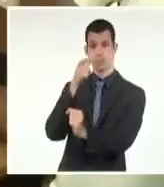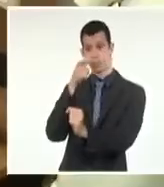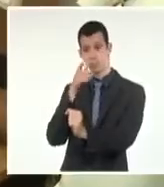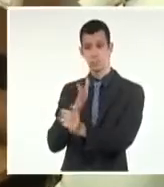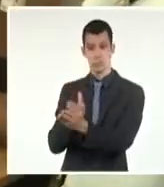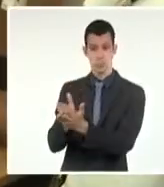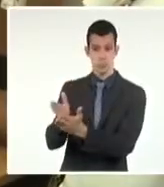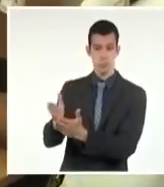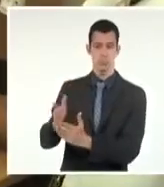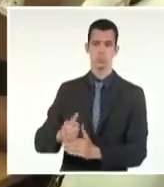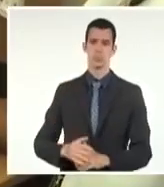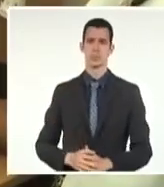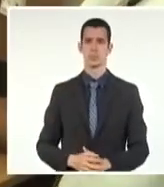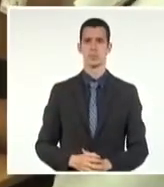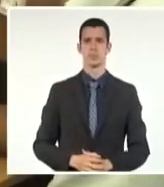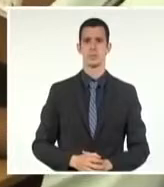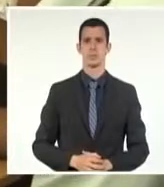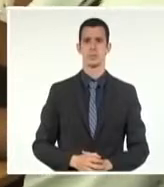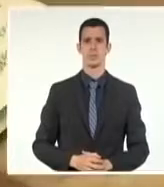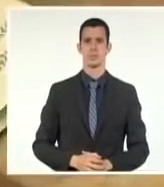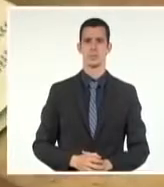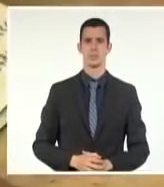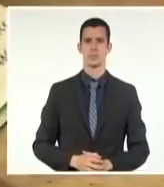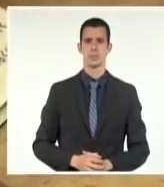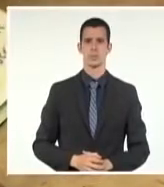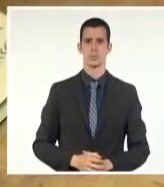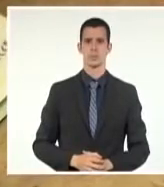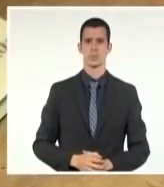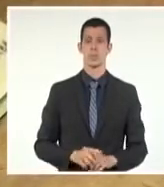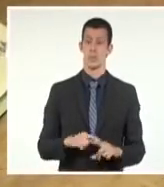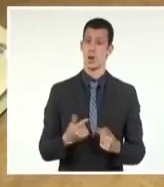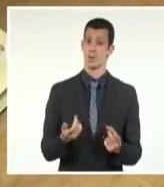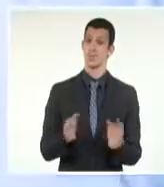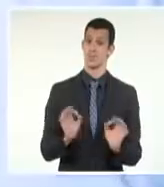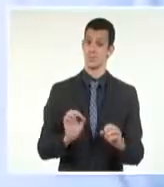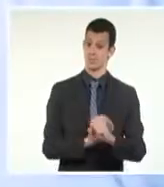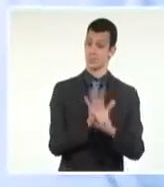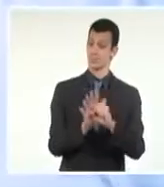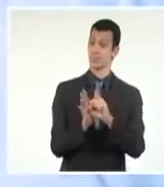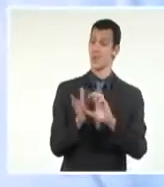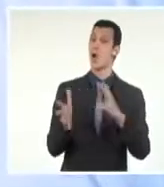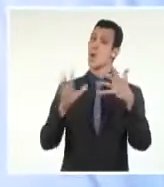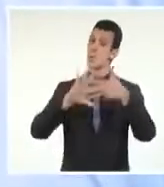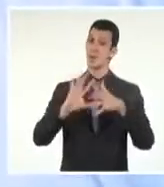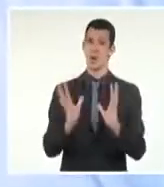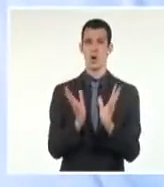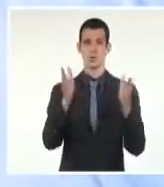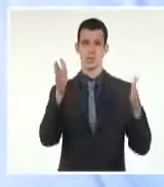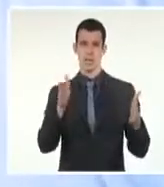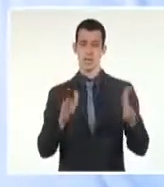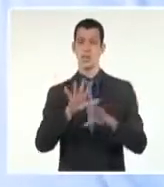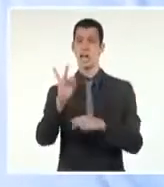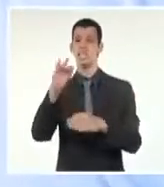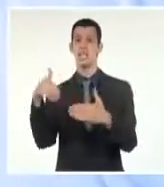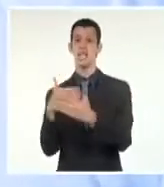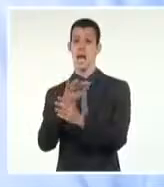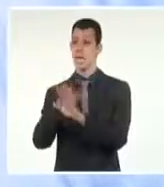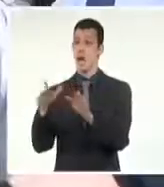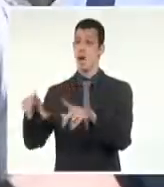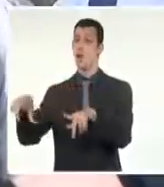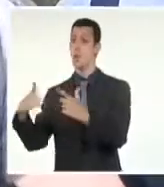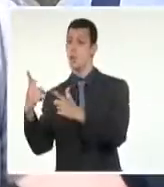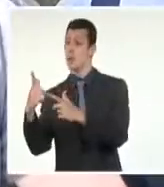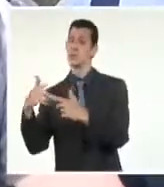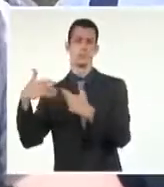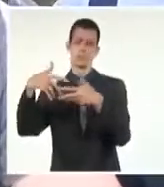de salud pública ante la compleja situación epidemiológica del país y posteriormente retornarán a sus lugares de residencia